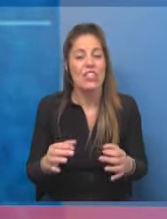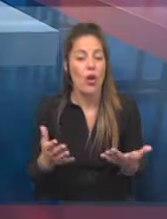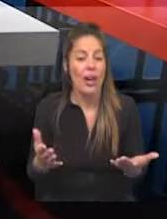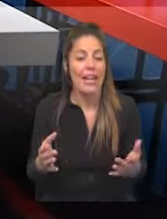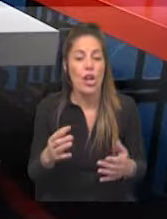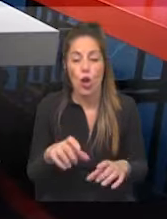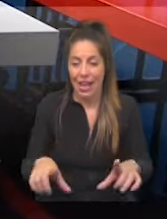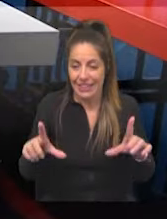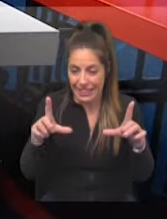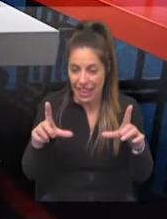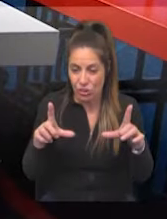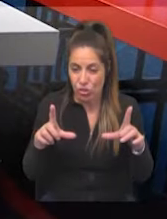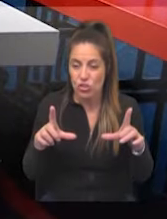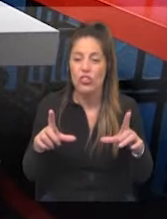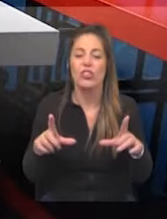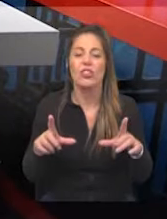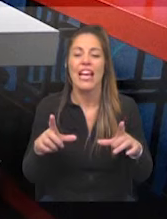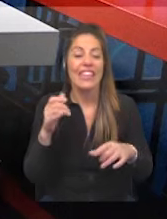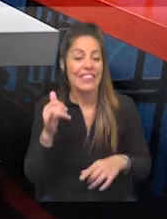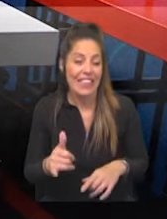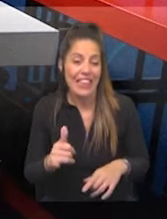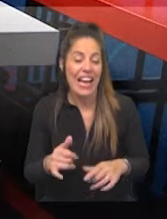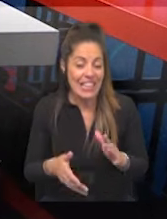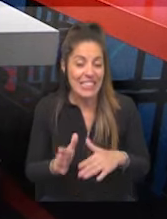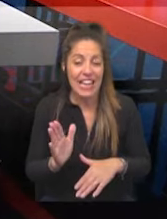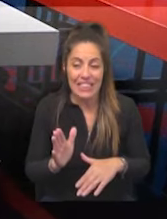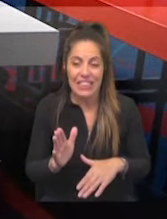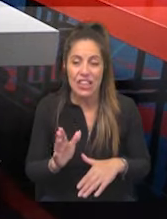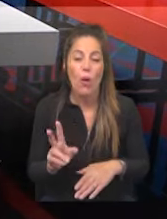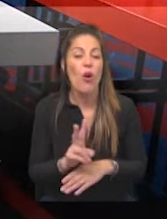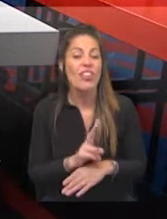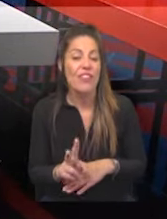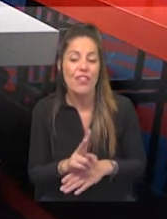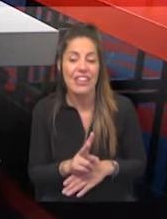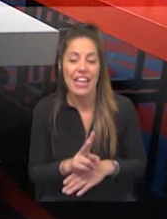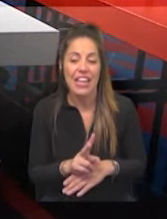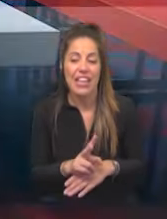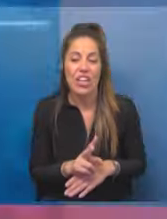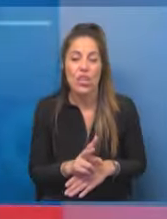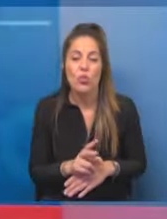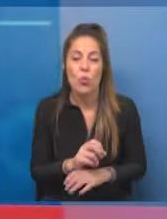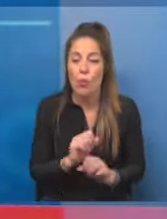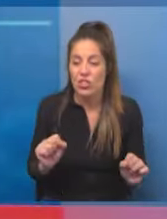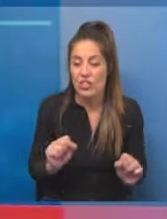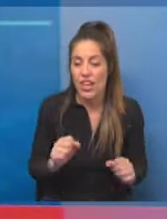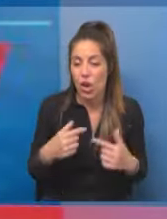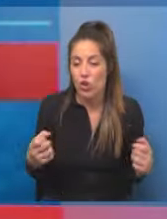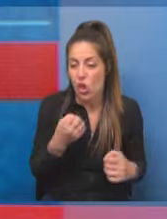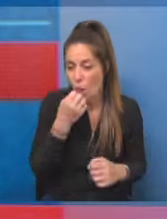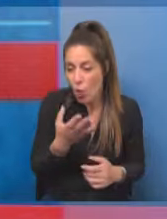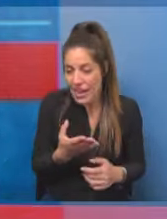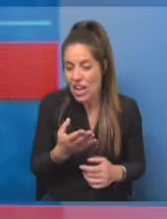los candidatos tengan que salir como a defender sus sus eventuales virtudes sus